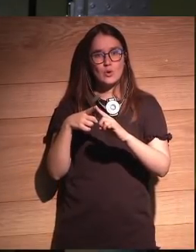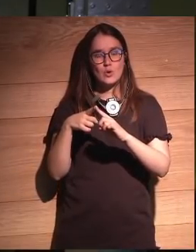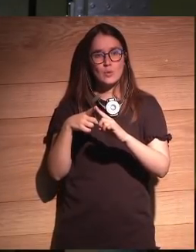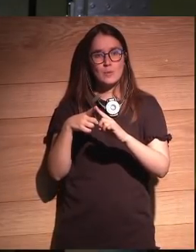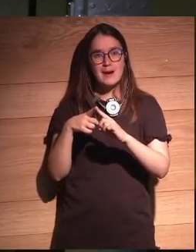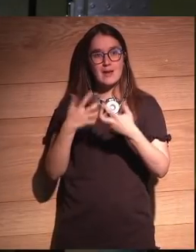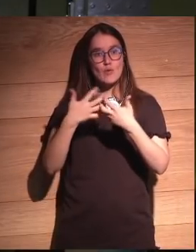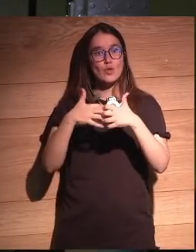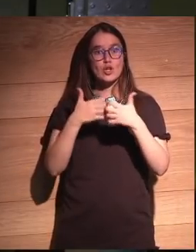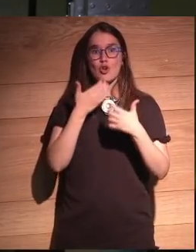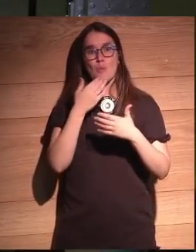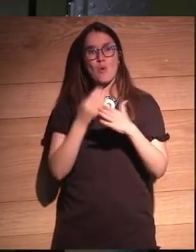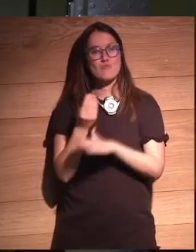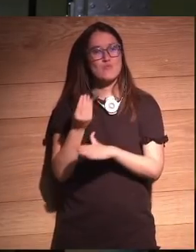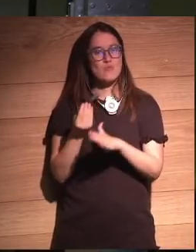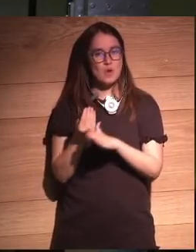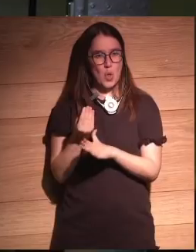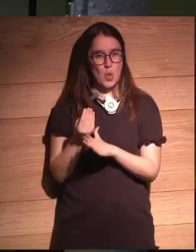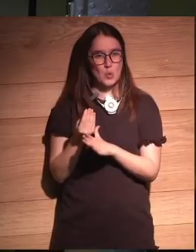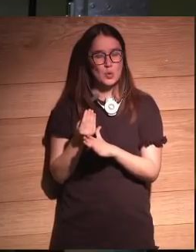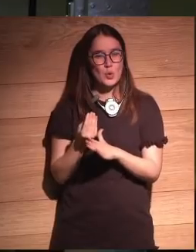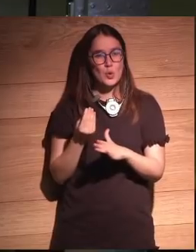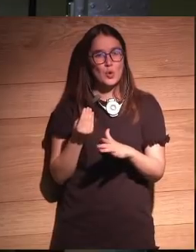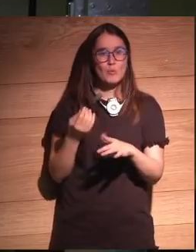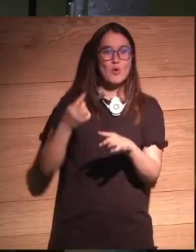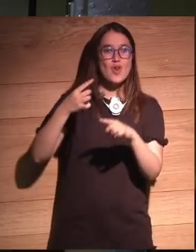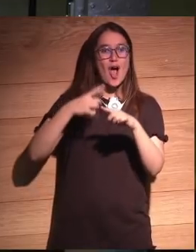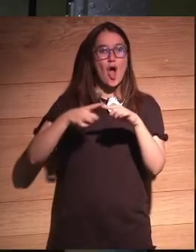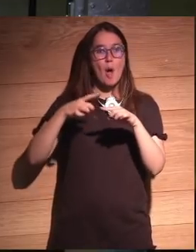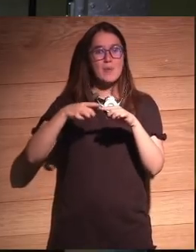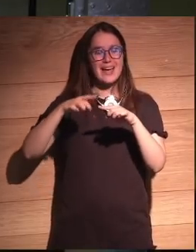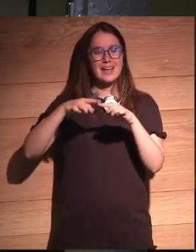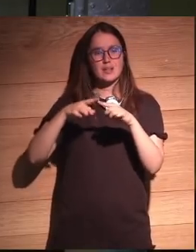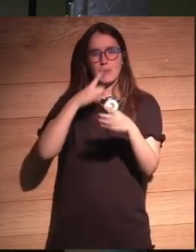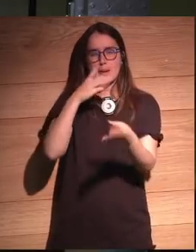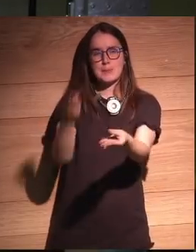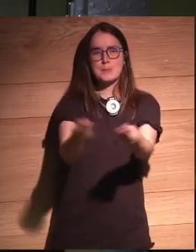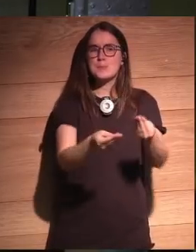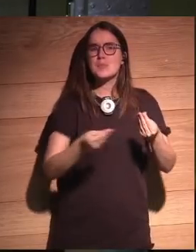para que funcionen como un producto, como un objeto de especulación.